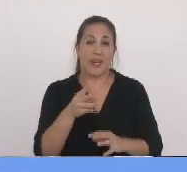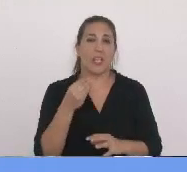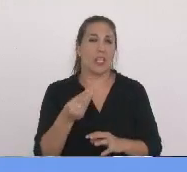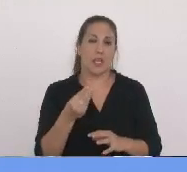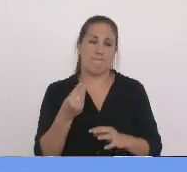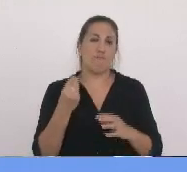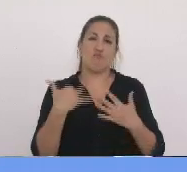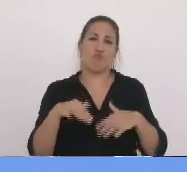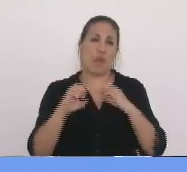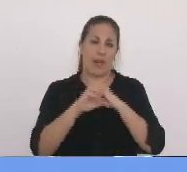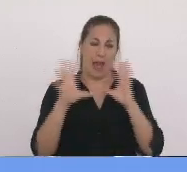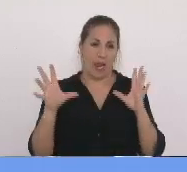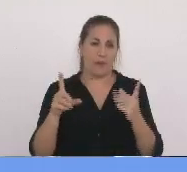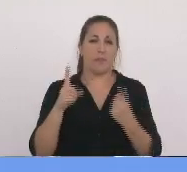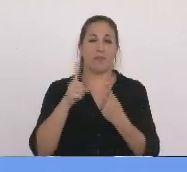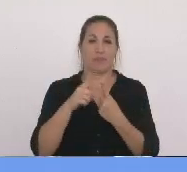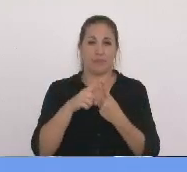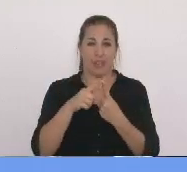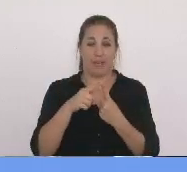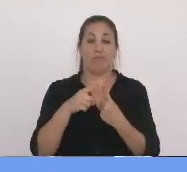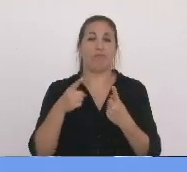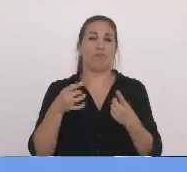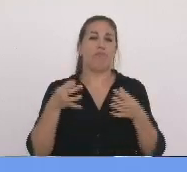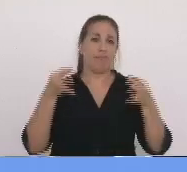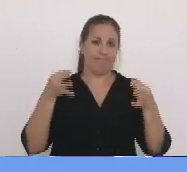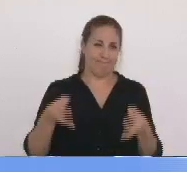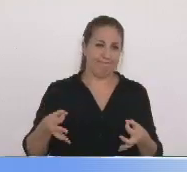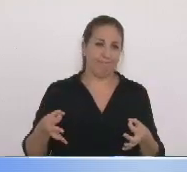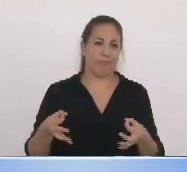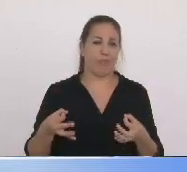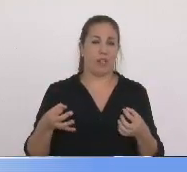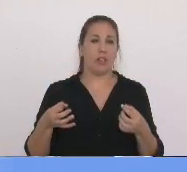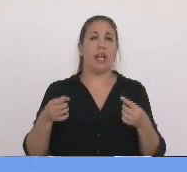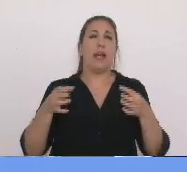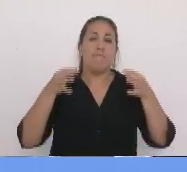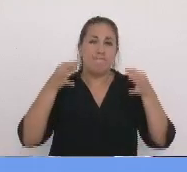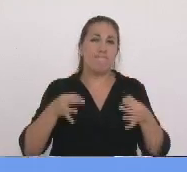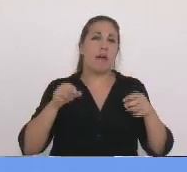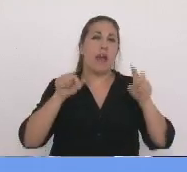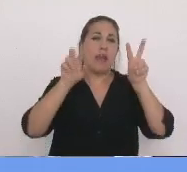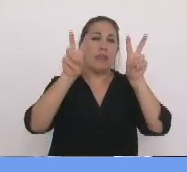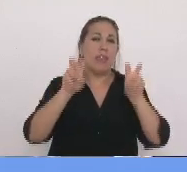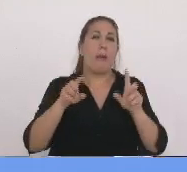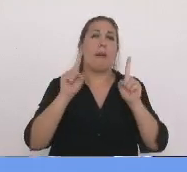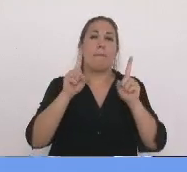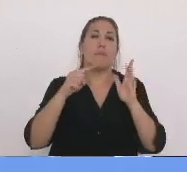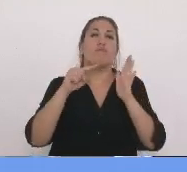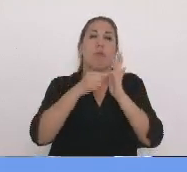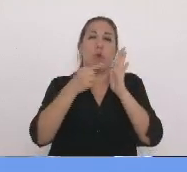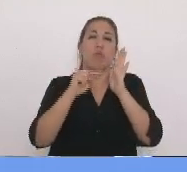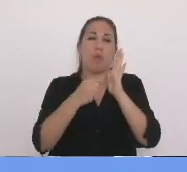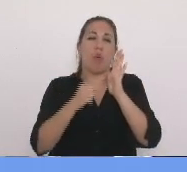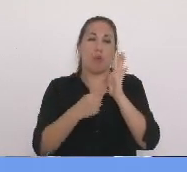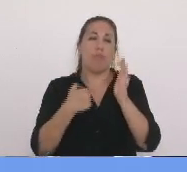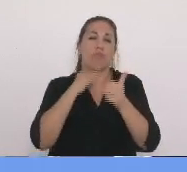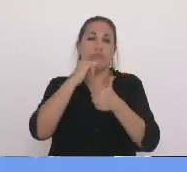claros por un lado la discrecionalidad en todos estos puntos a partir de estos puntos que acabo de señalar y